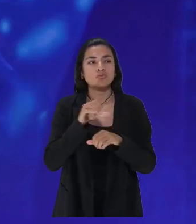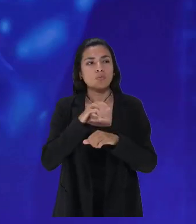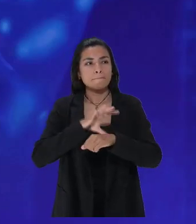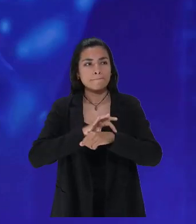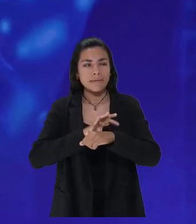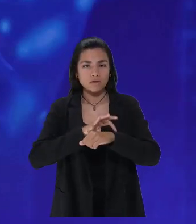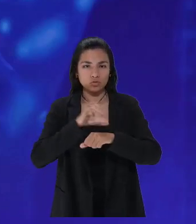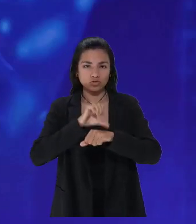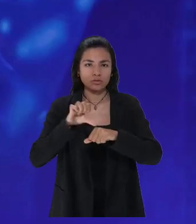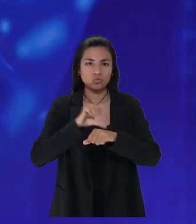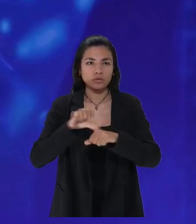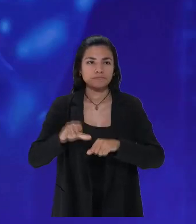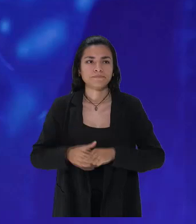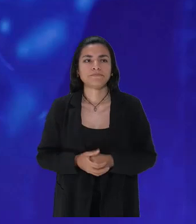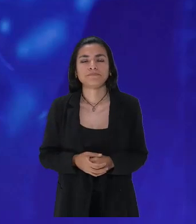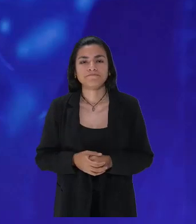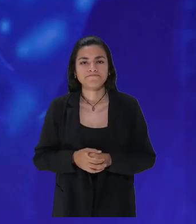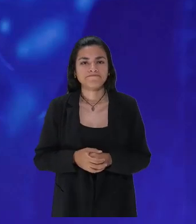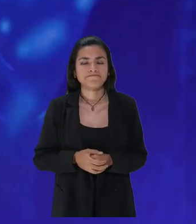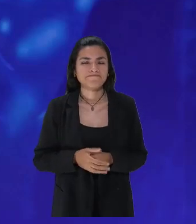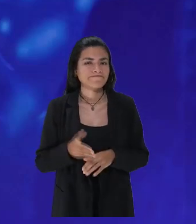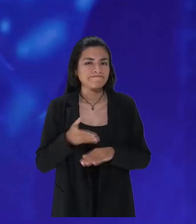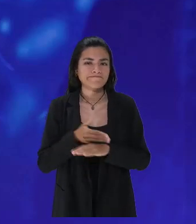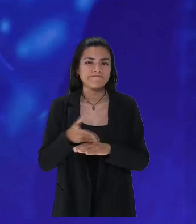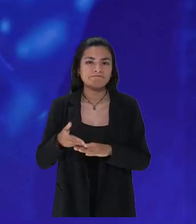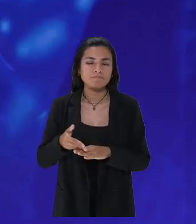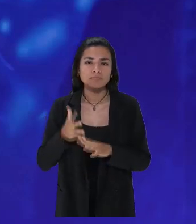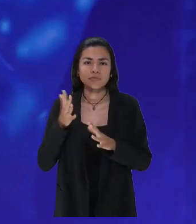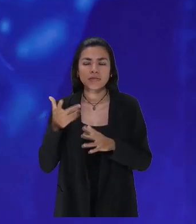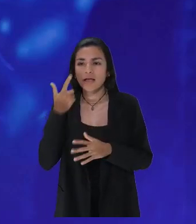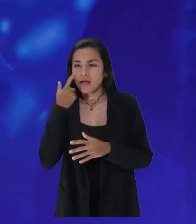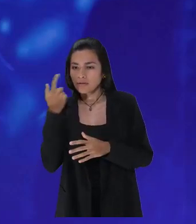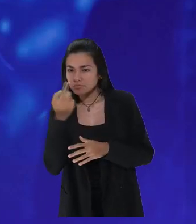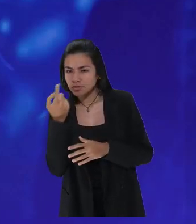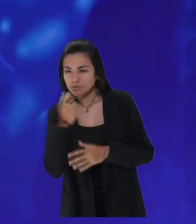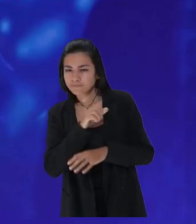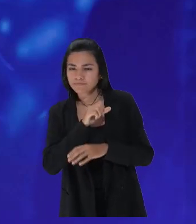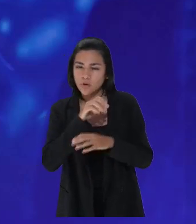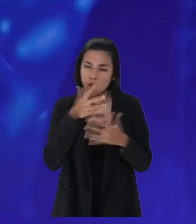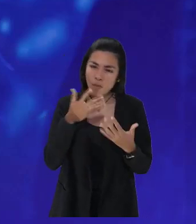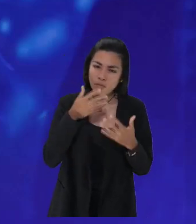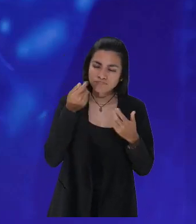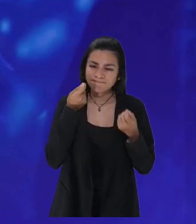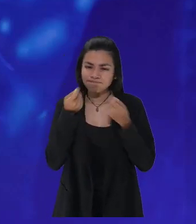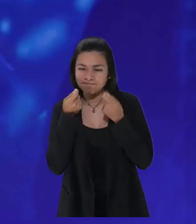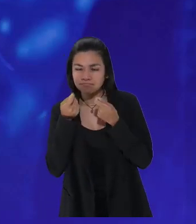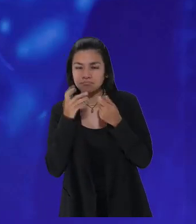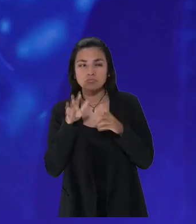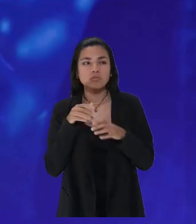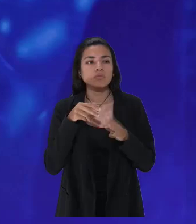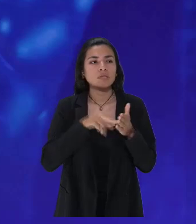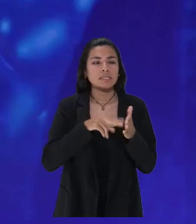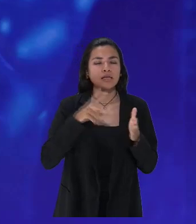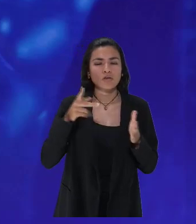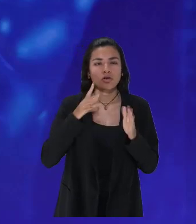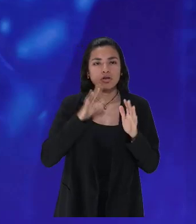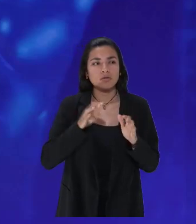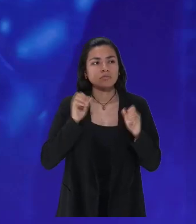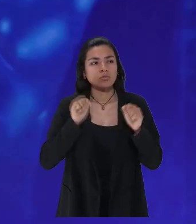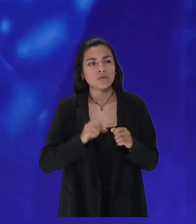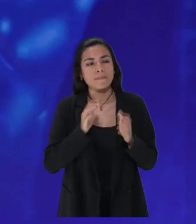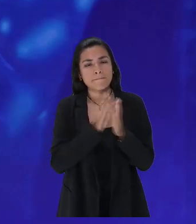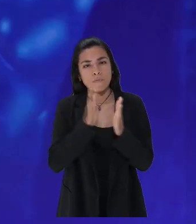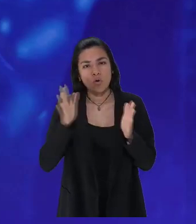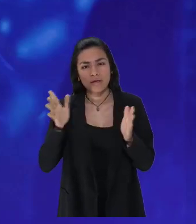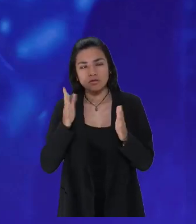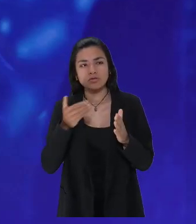como cirujanos. Luego fuimos buscando otras técnicas y con los desarrollos tecnológicos logramos desarrollar modelos